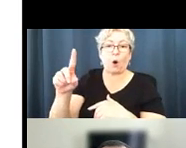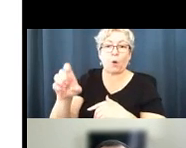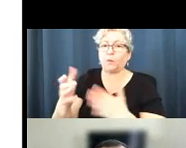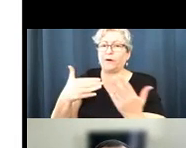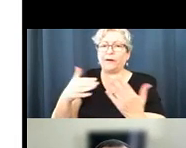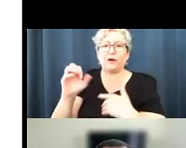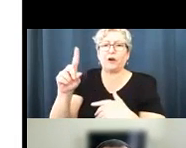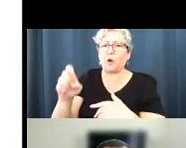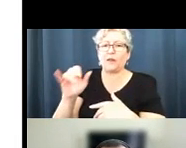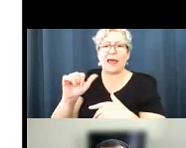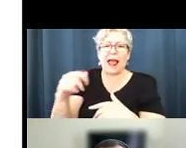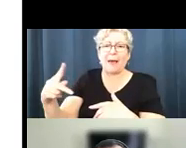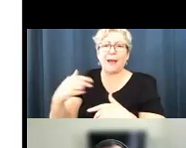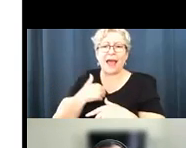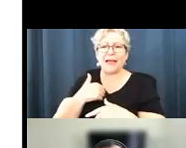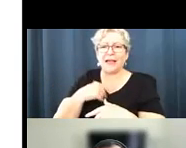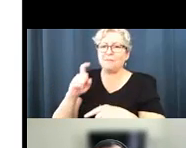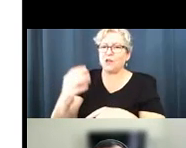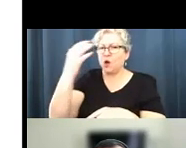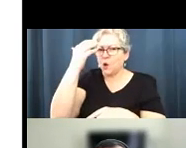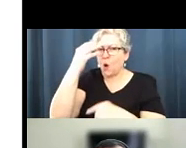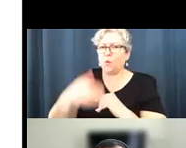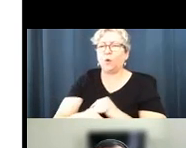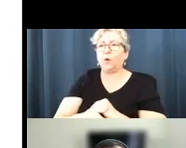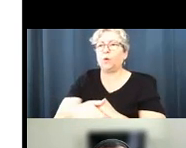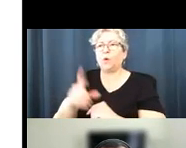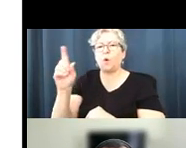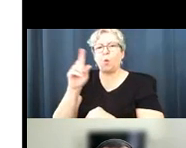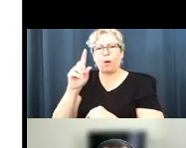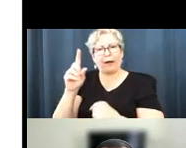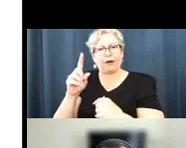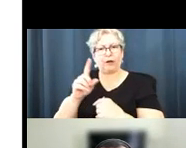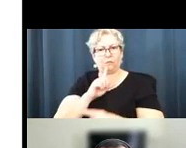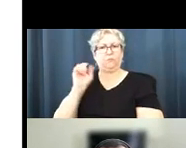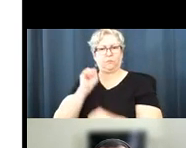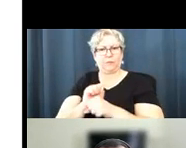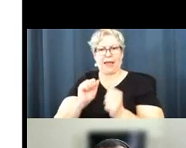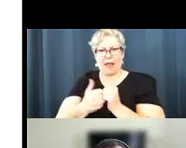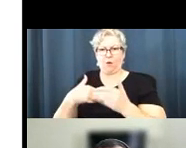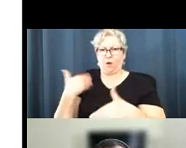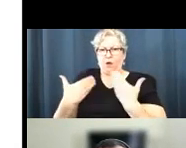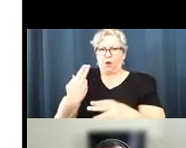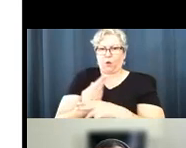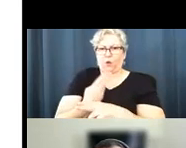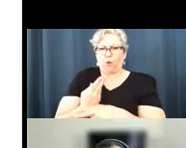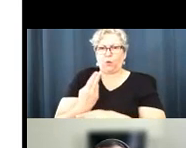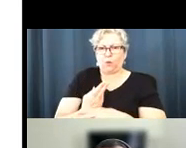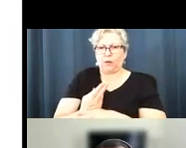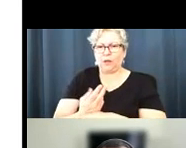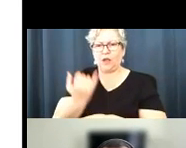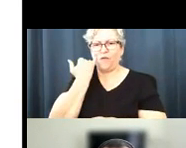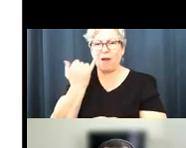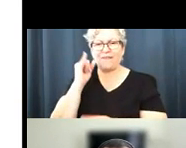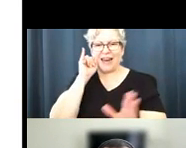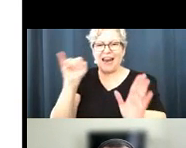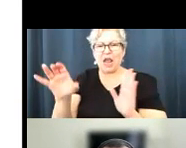de los apps para ponerle el code. Y tiene que saber, ¿verdad?, cómo se hace